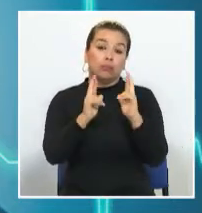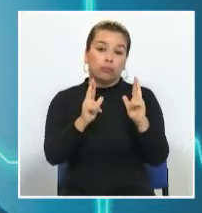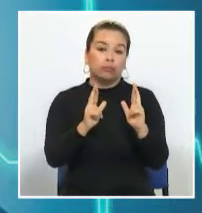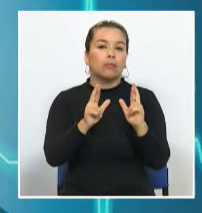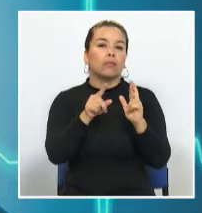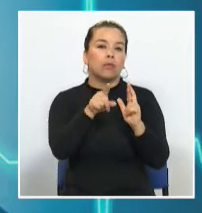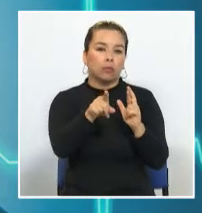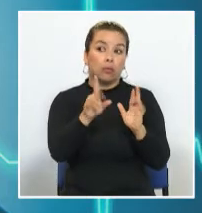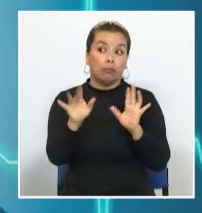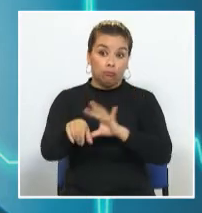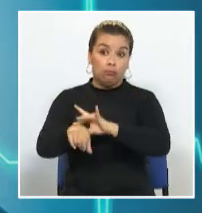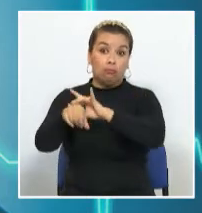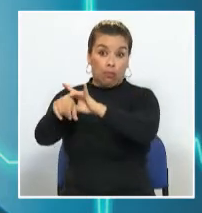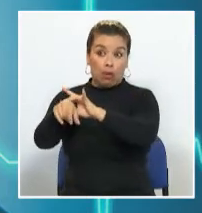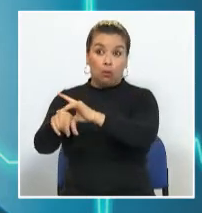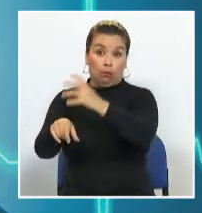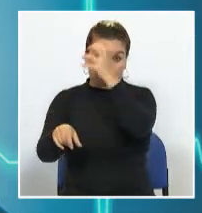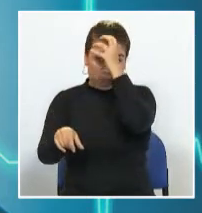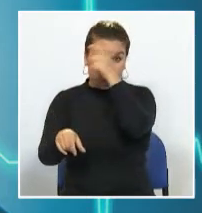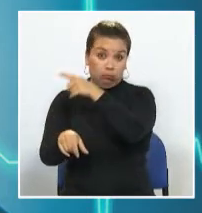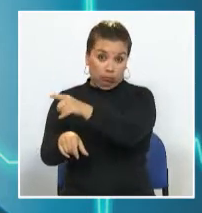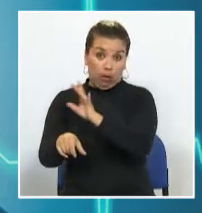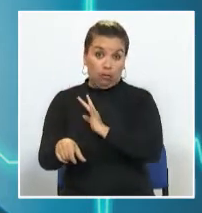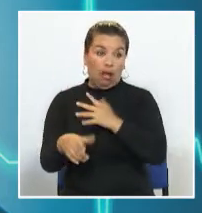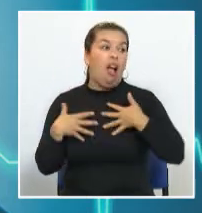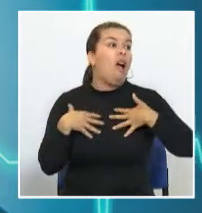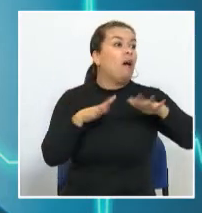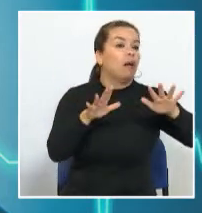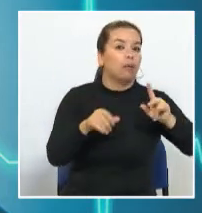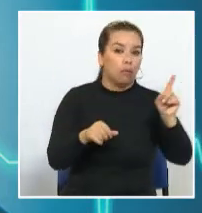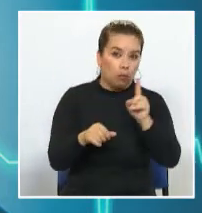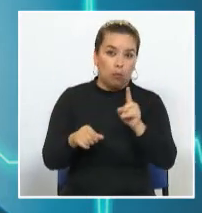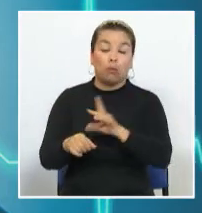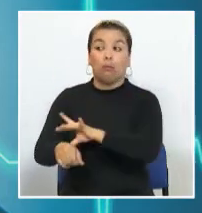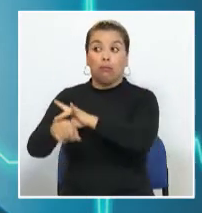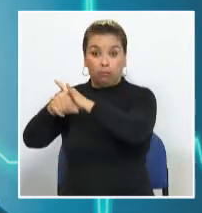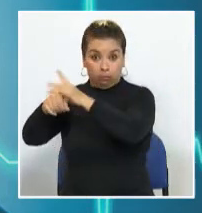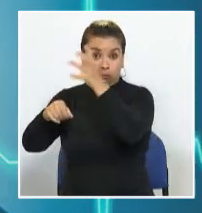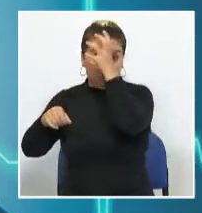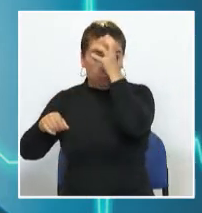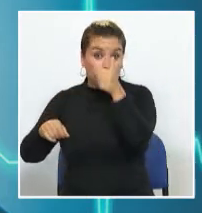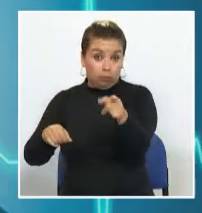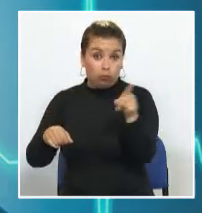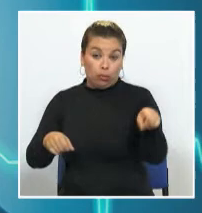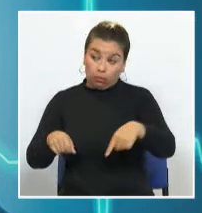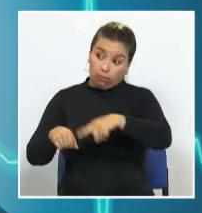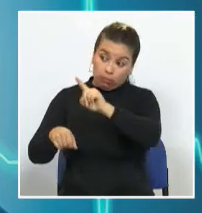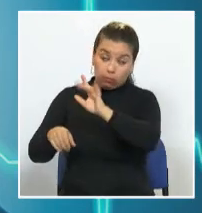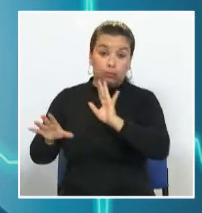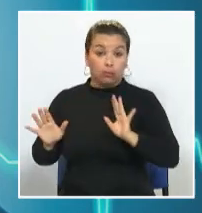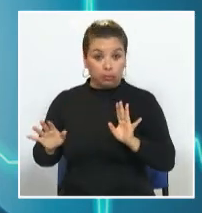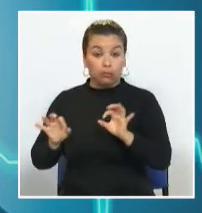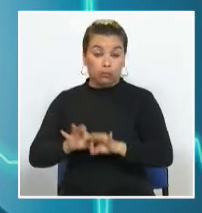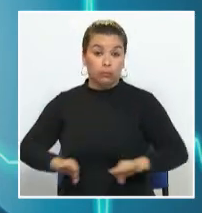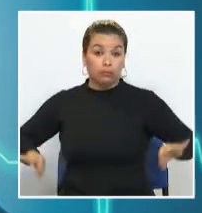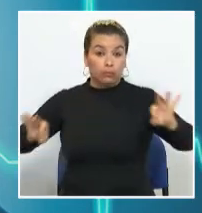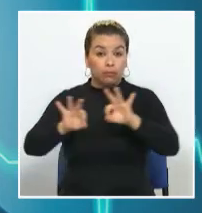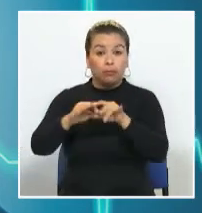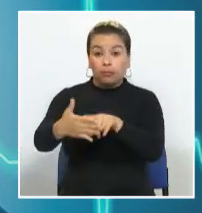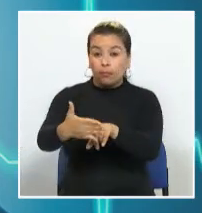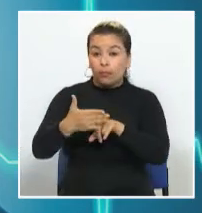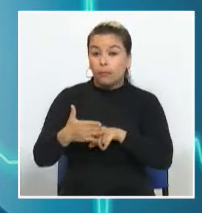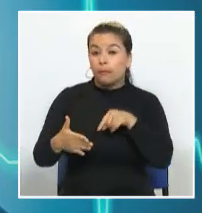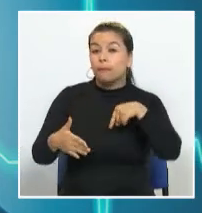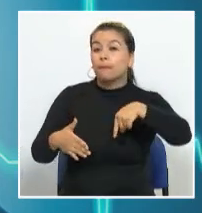de un médico internista, es decir, de un especialista o de un cardiólogo, porque entiendo que el reporte de su